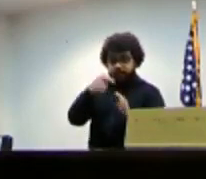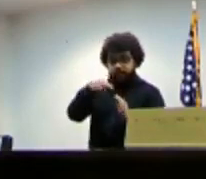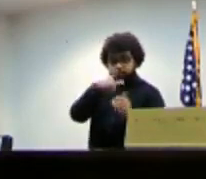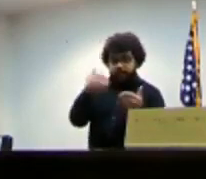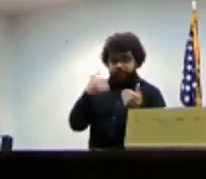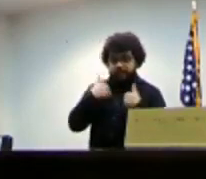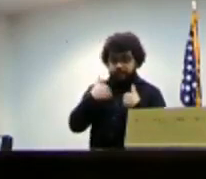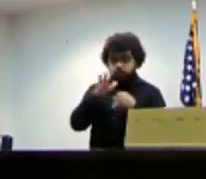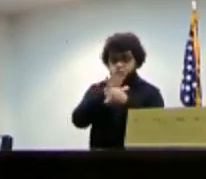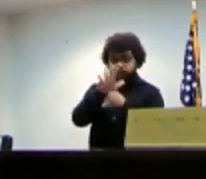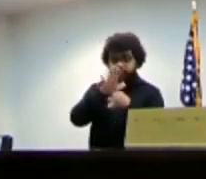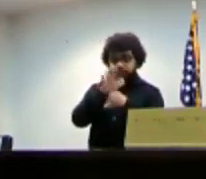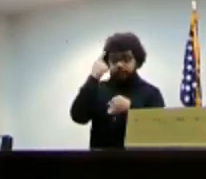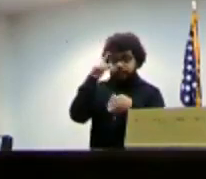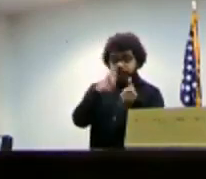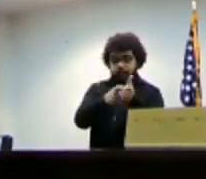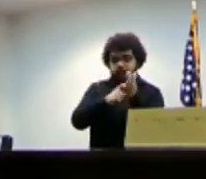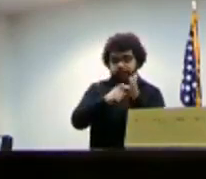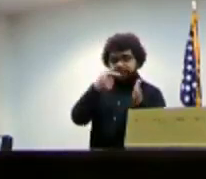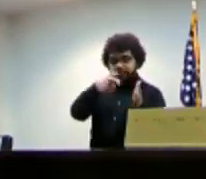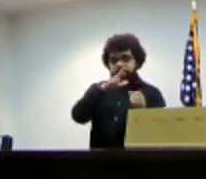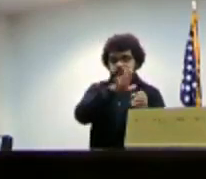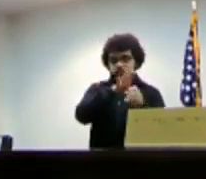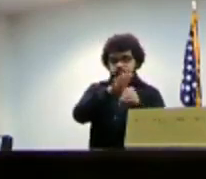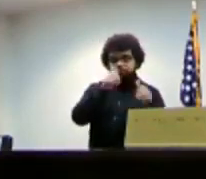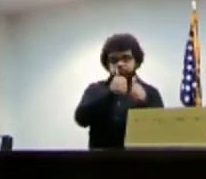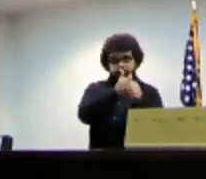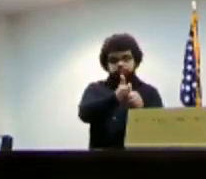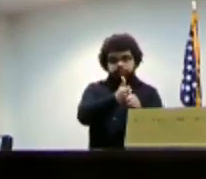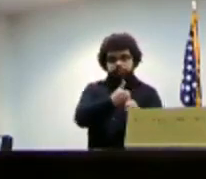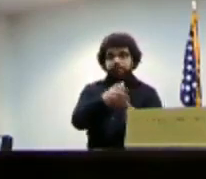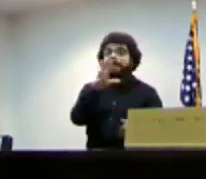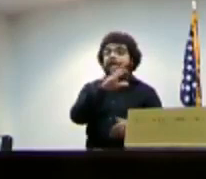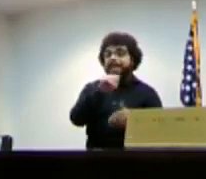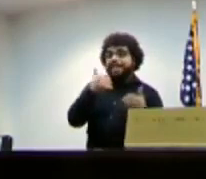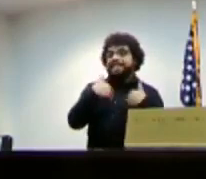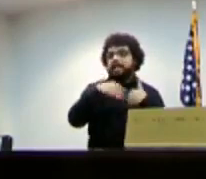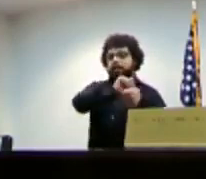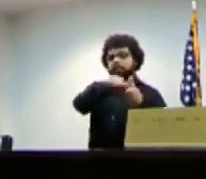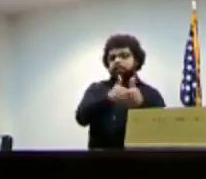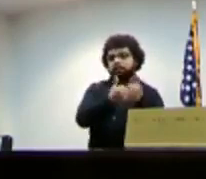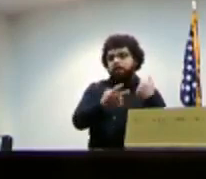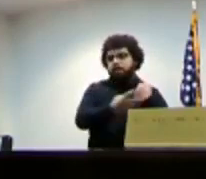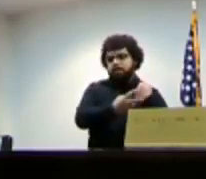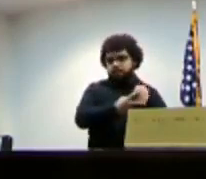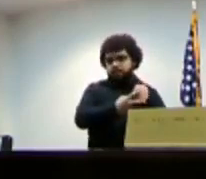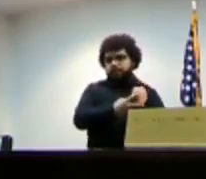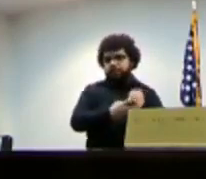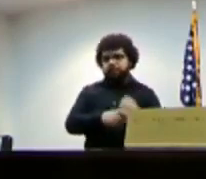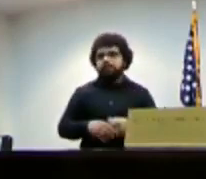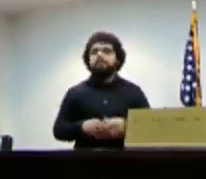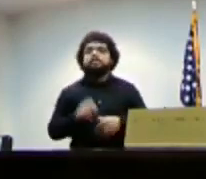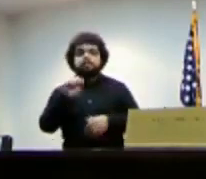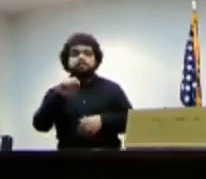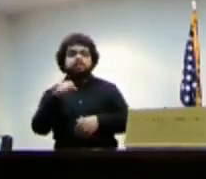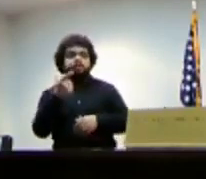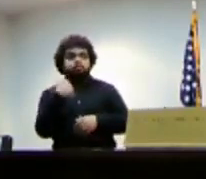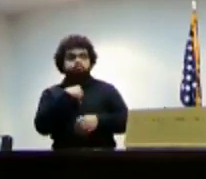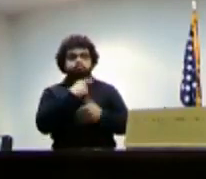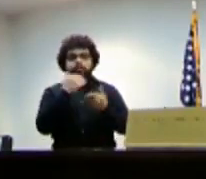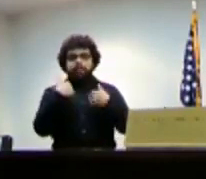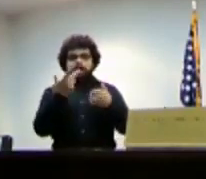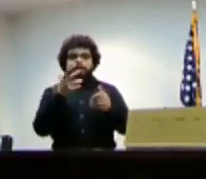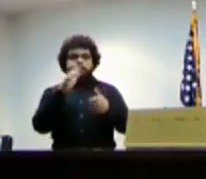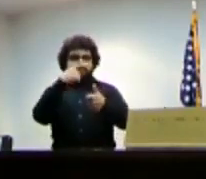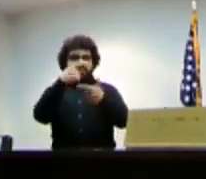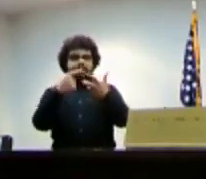hoy y tienen reserva también. Correcto. Mientras nosotros hablamos, podemos decir que tenemos varias de nuestras